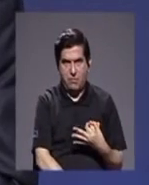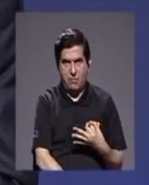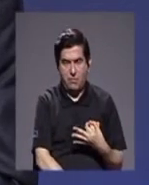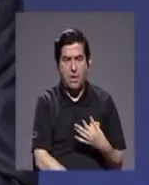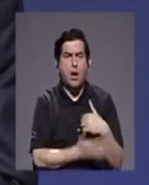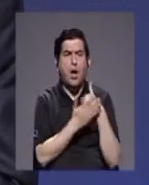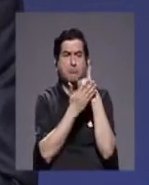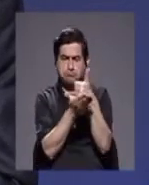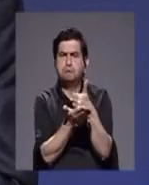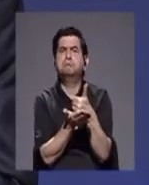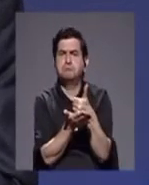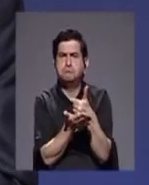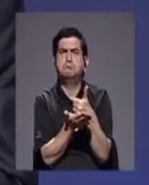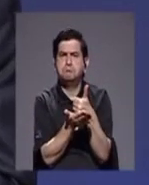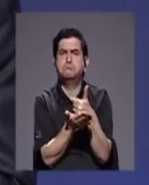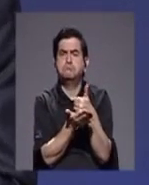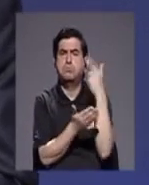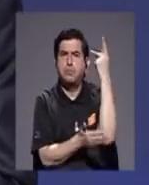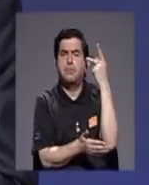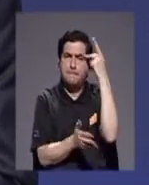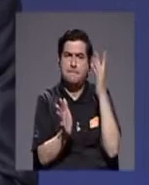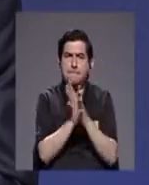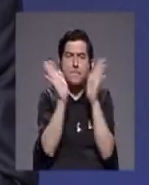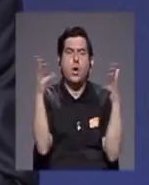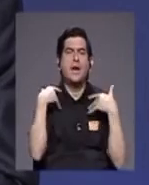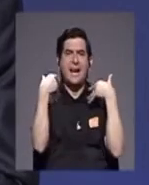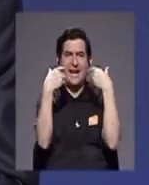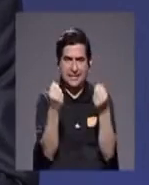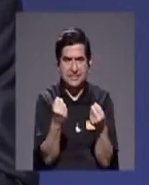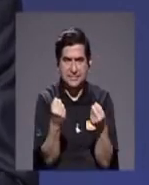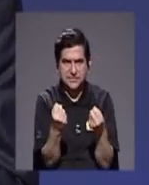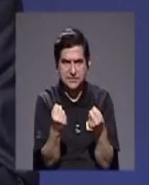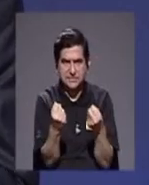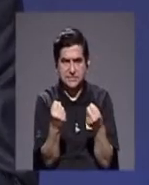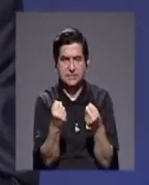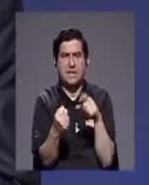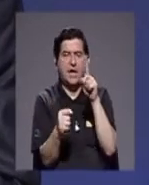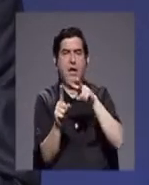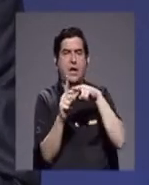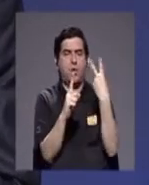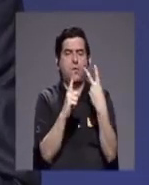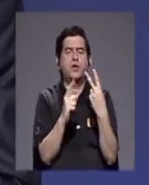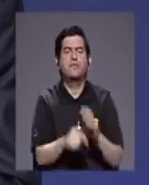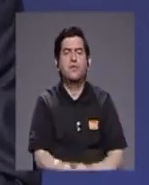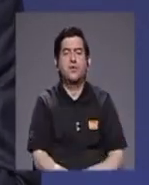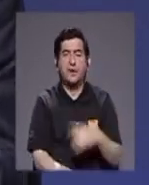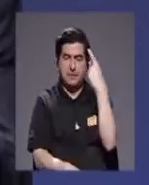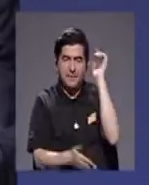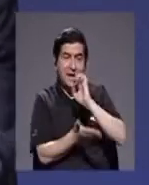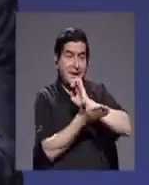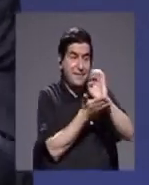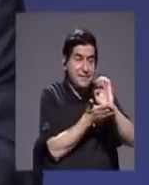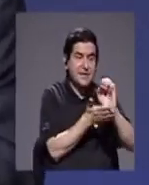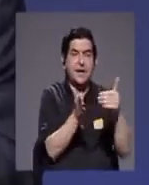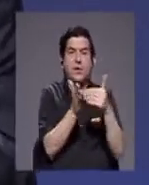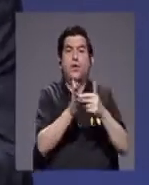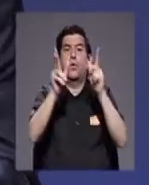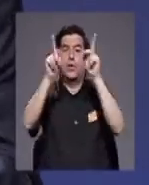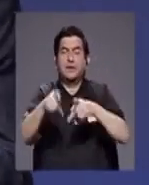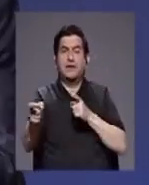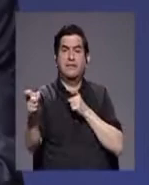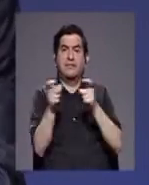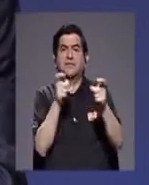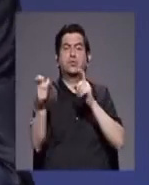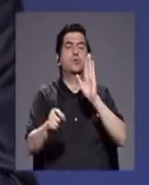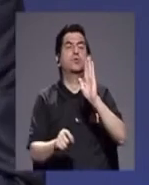puede ayudar a que las políticas públicas de salud tomen un enfoque más preventivo, le devuelvan al paciente el